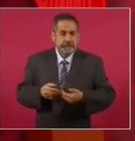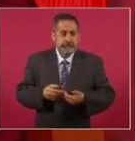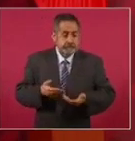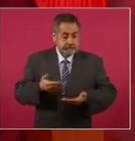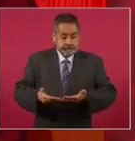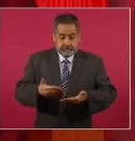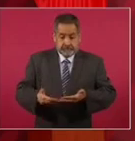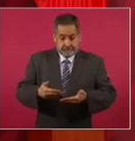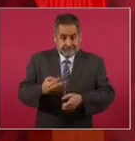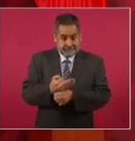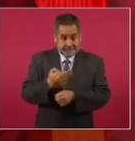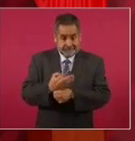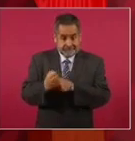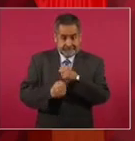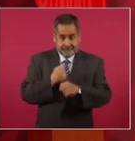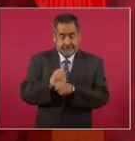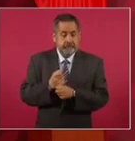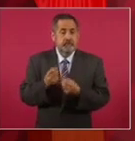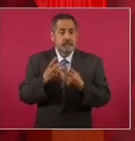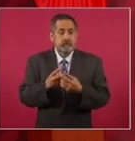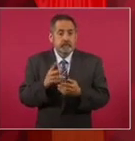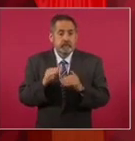Y en este periodo,